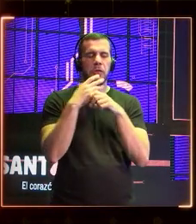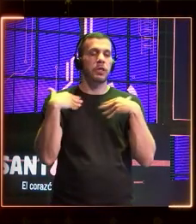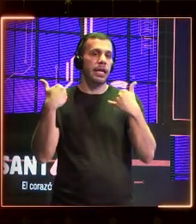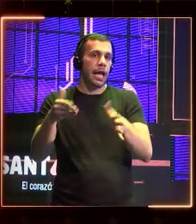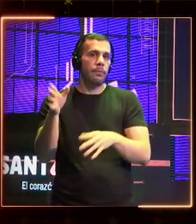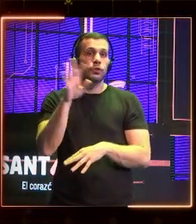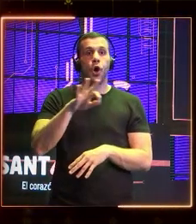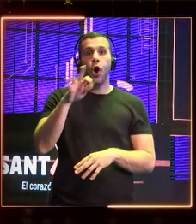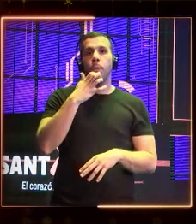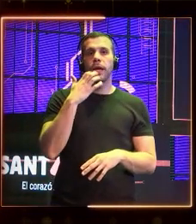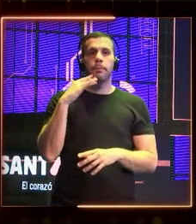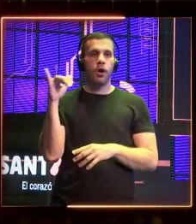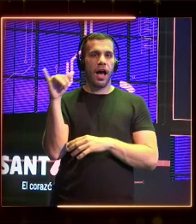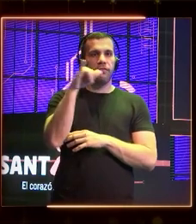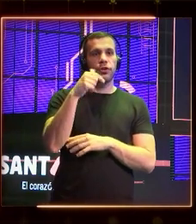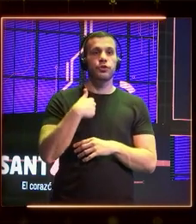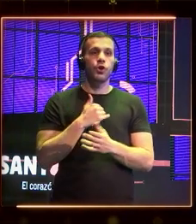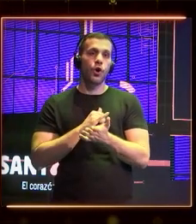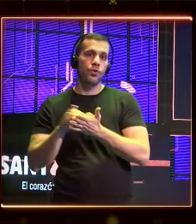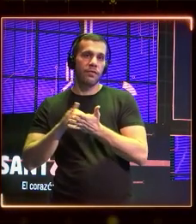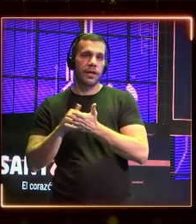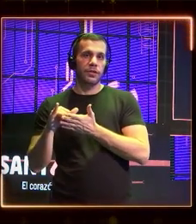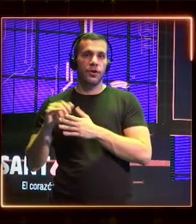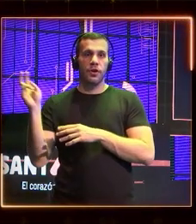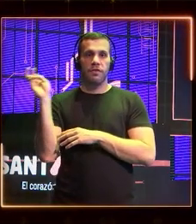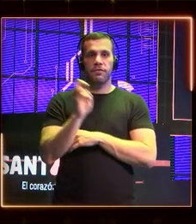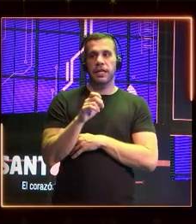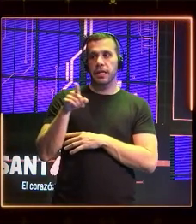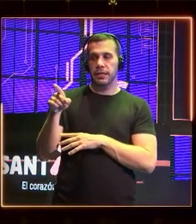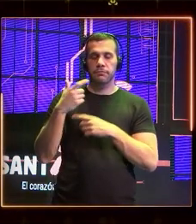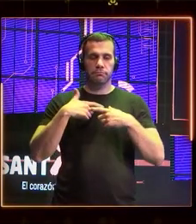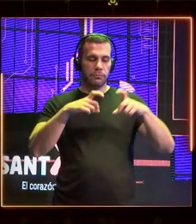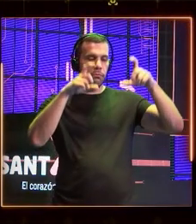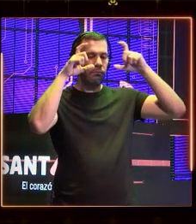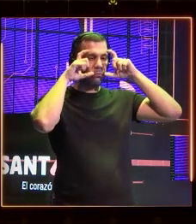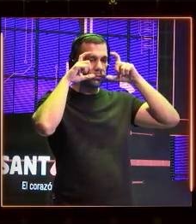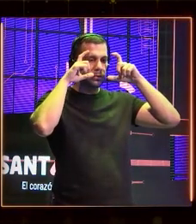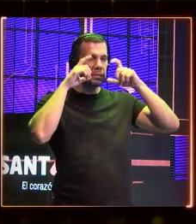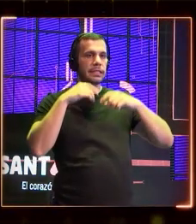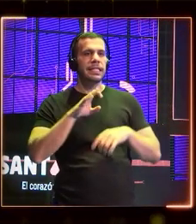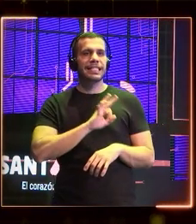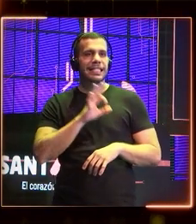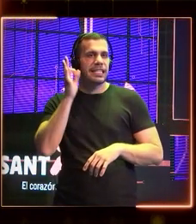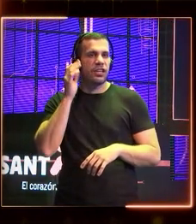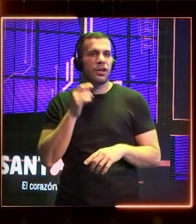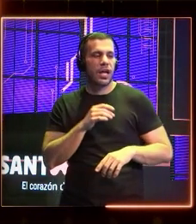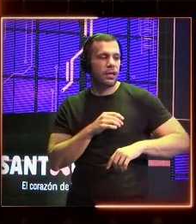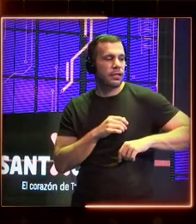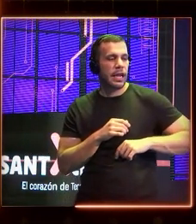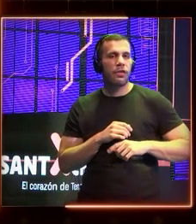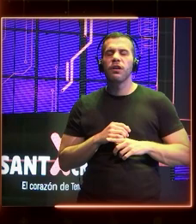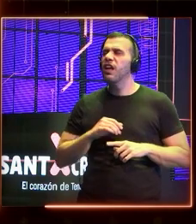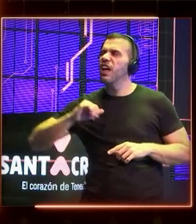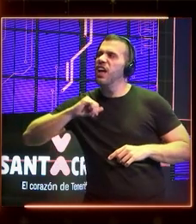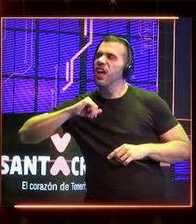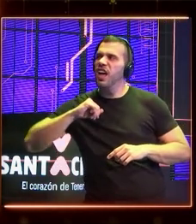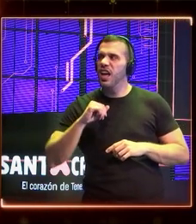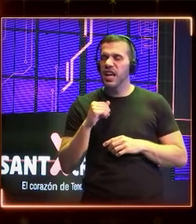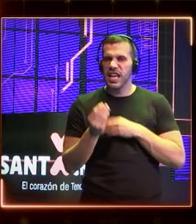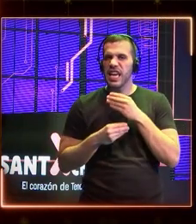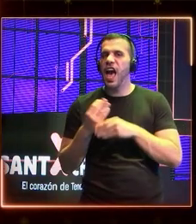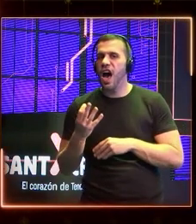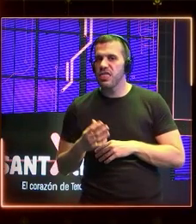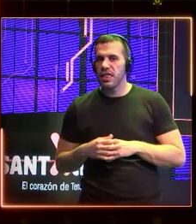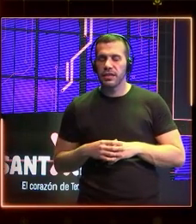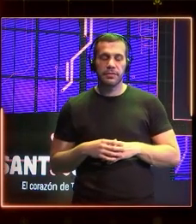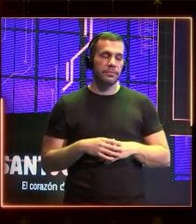avión yo volví de Nueva York así la señora que había al lado me dijo qué estás haciendo y le dije